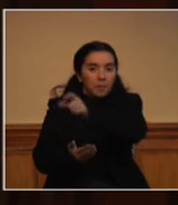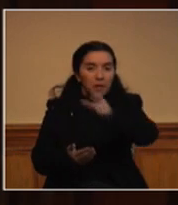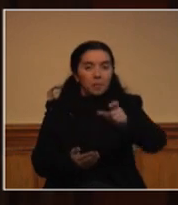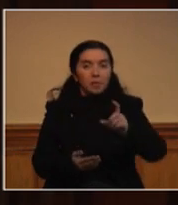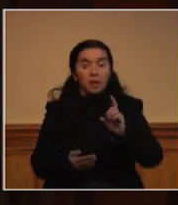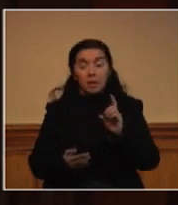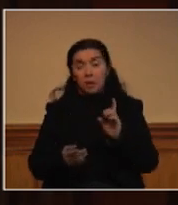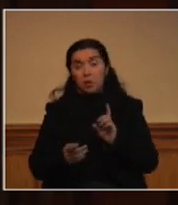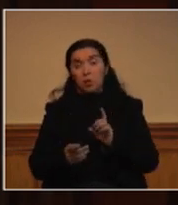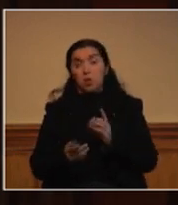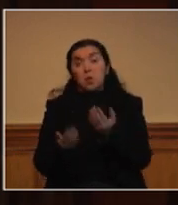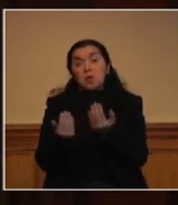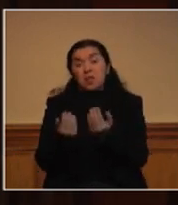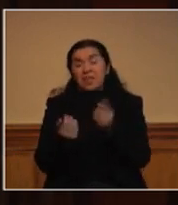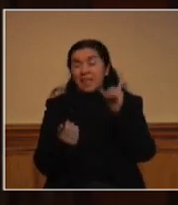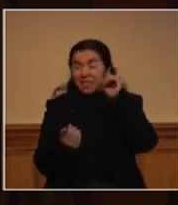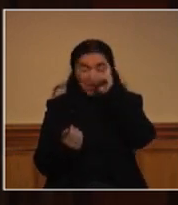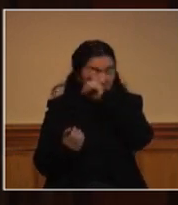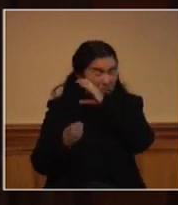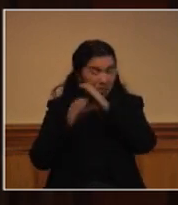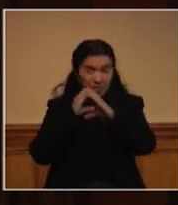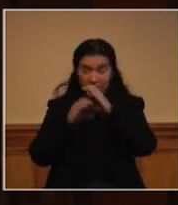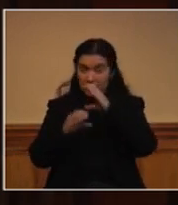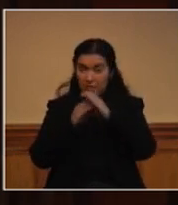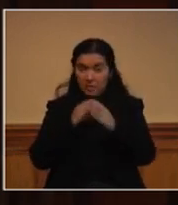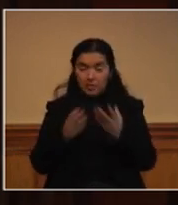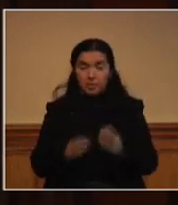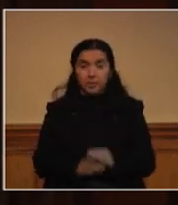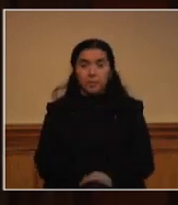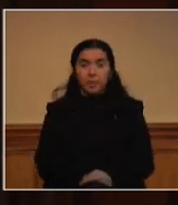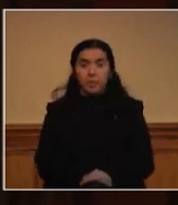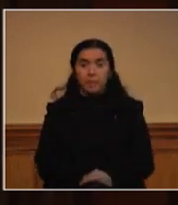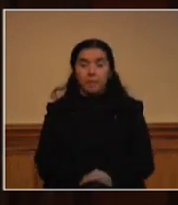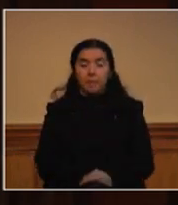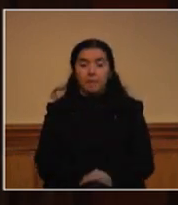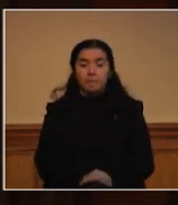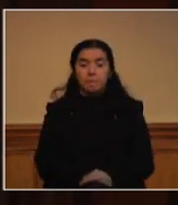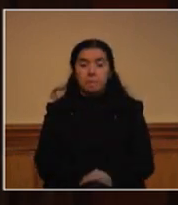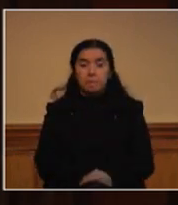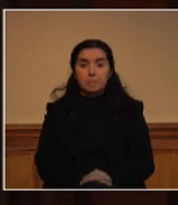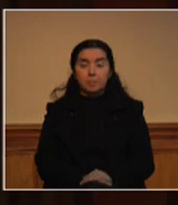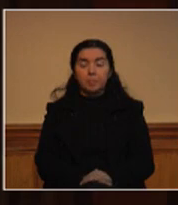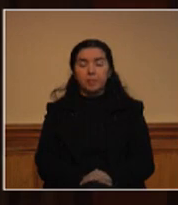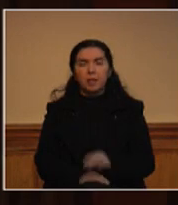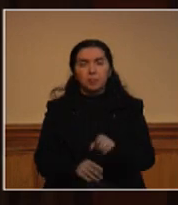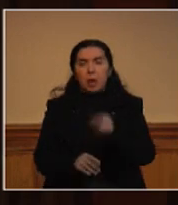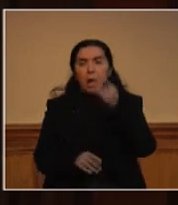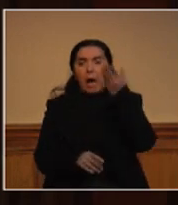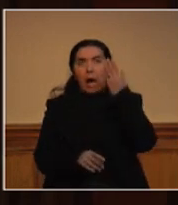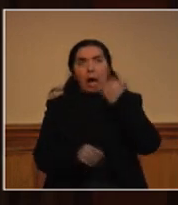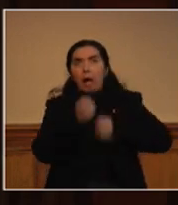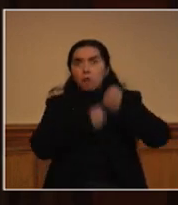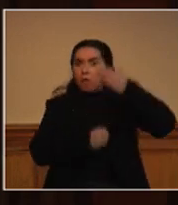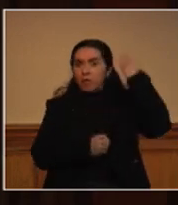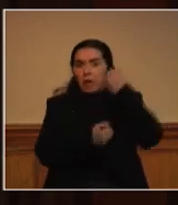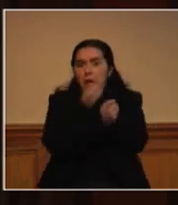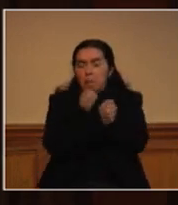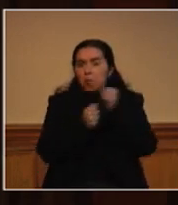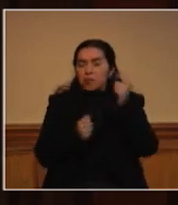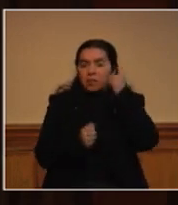con dificultades complejas de comunicación. Hace unos años era impensable que un alumno que no